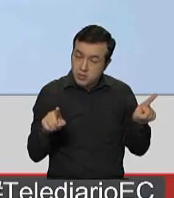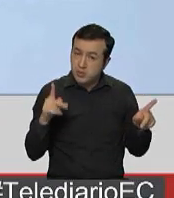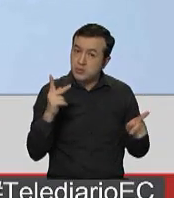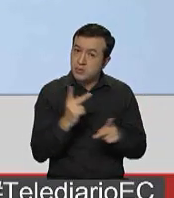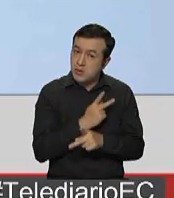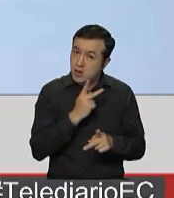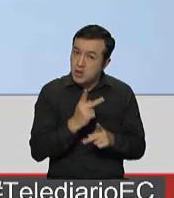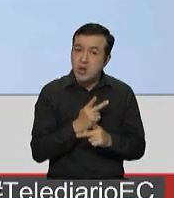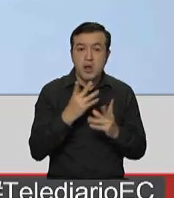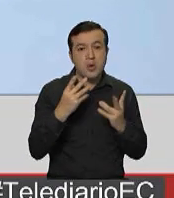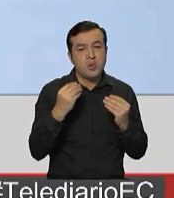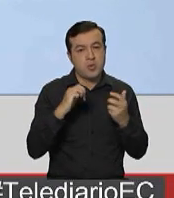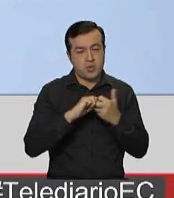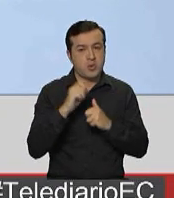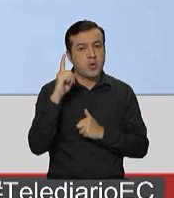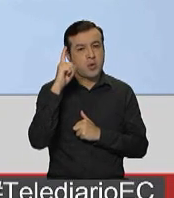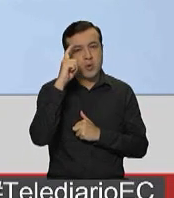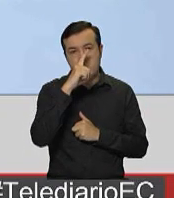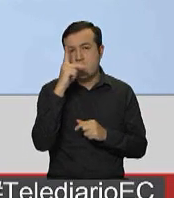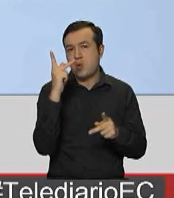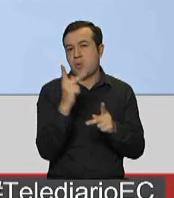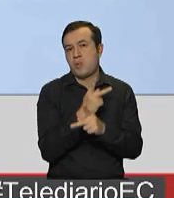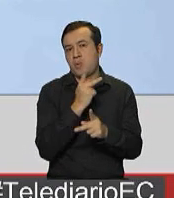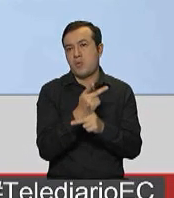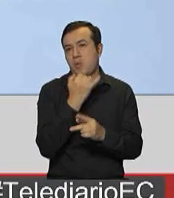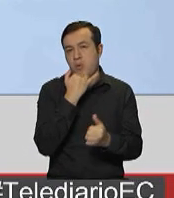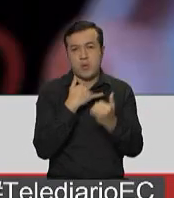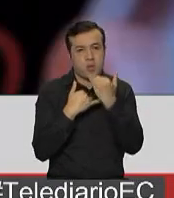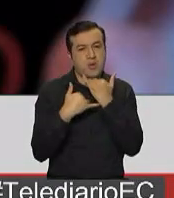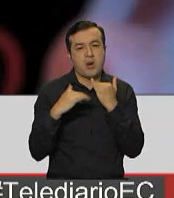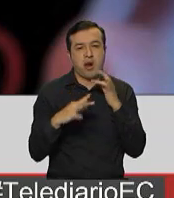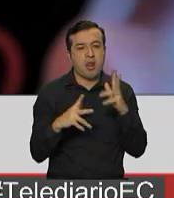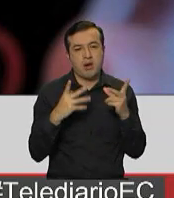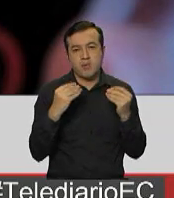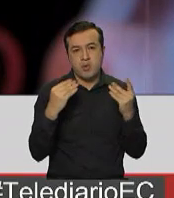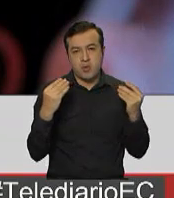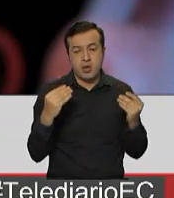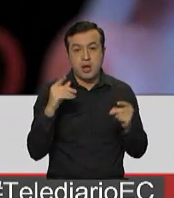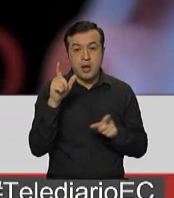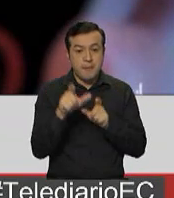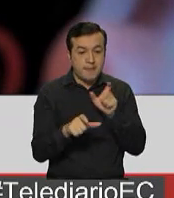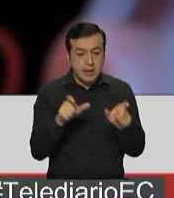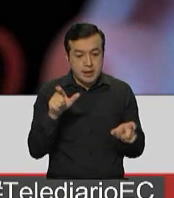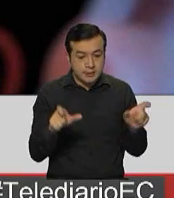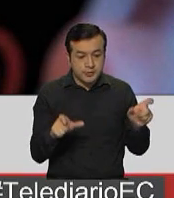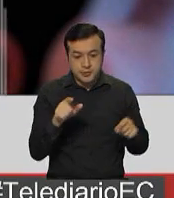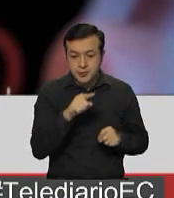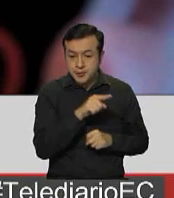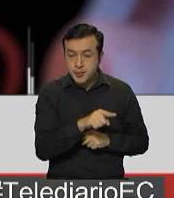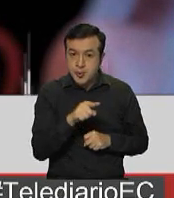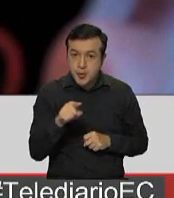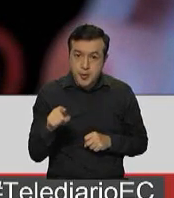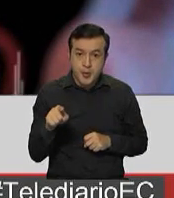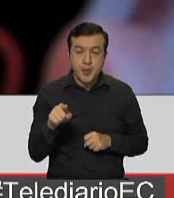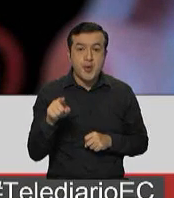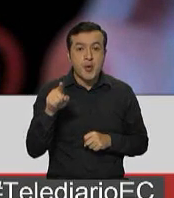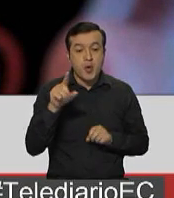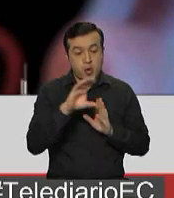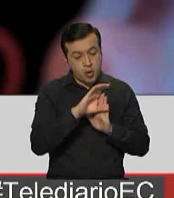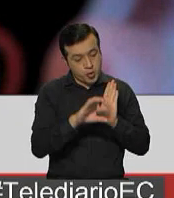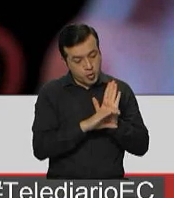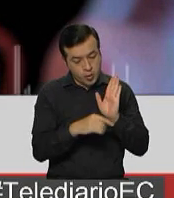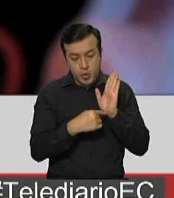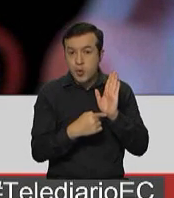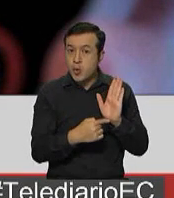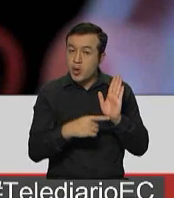del paisaje social, de una normalización de lo impropio. La ciudadanía, en virtud de lo que le permite la